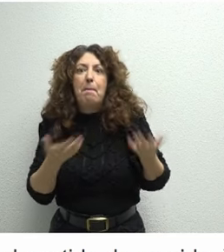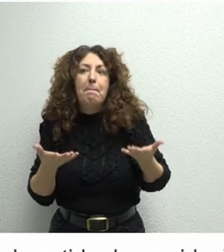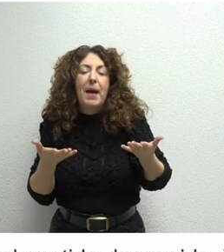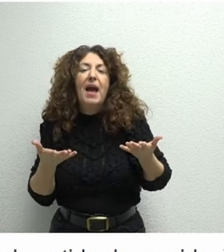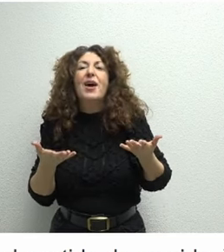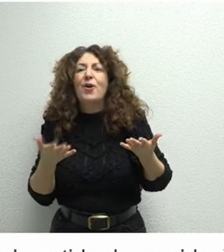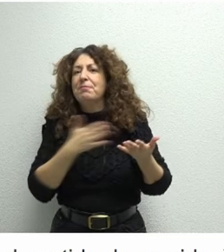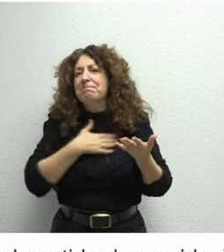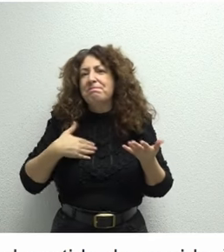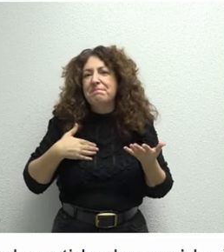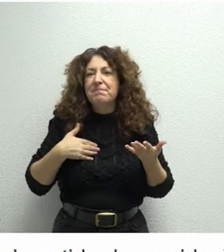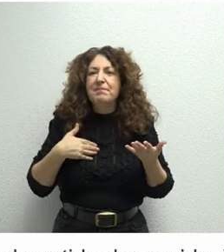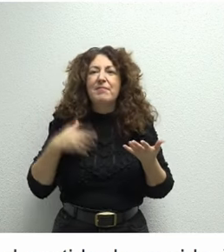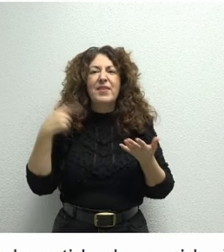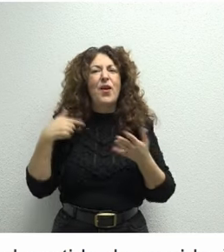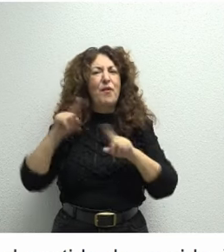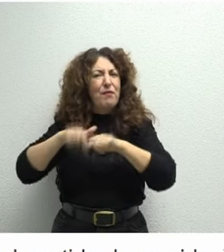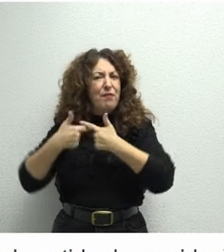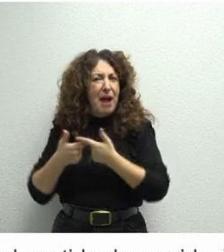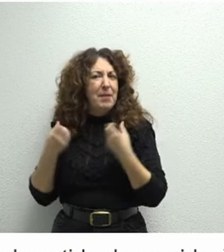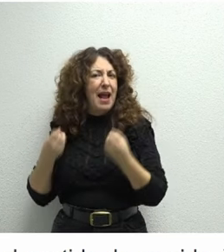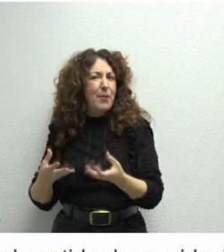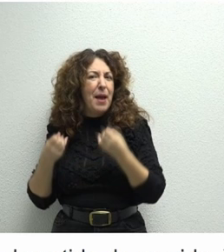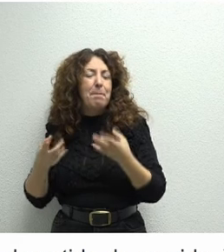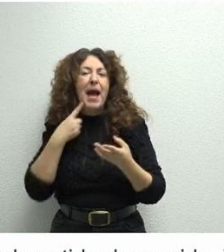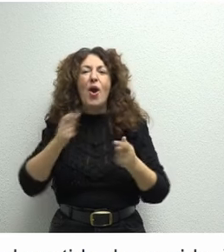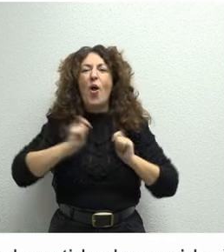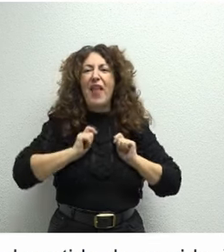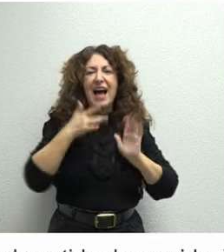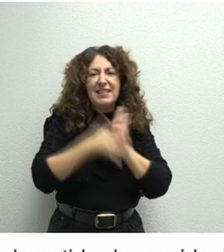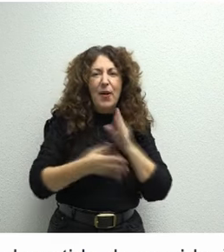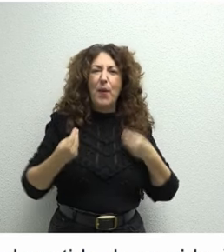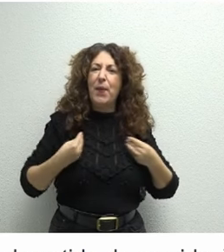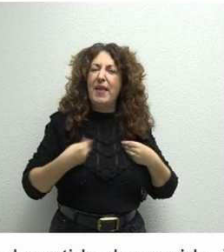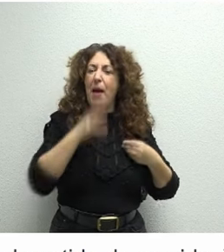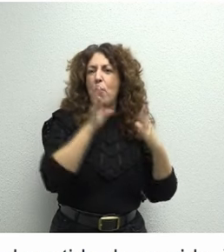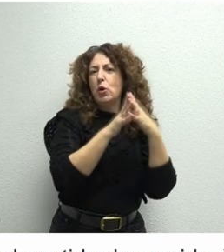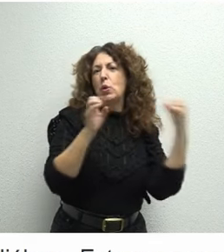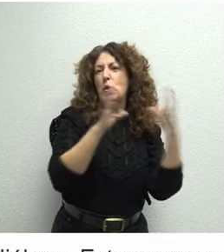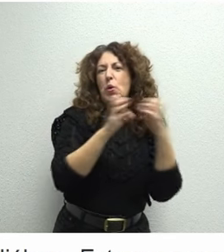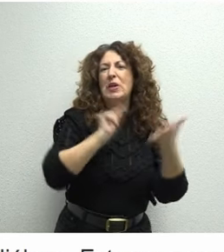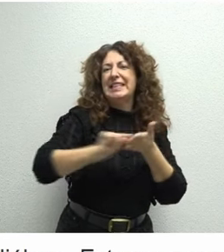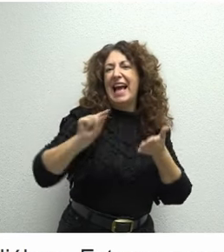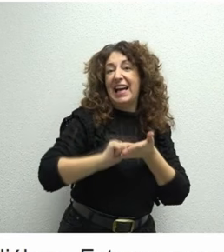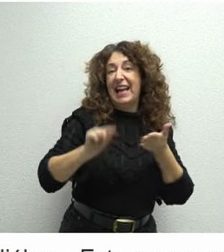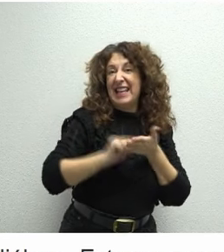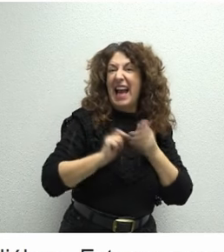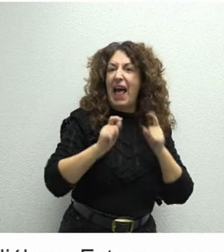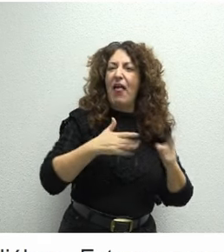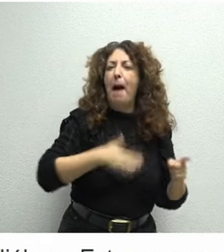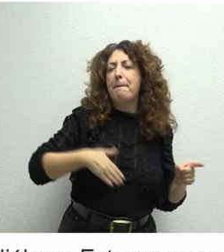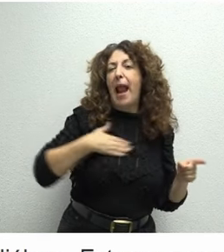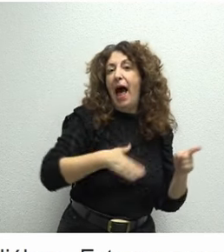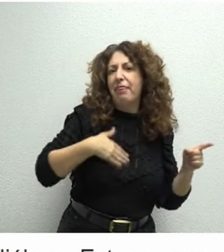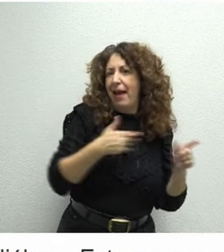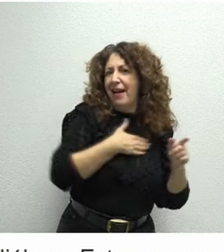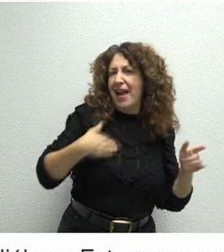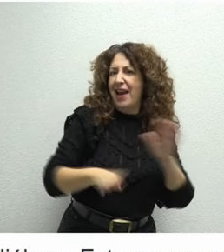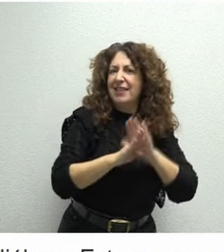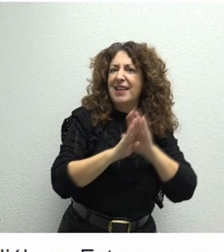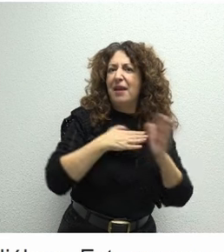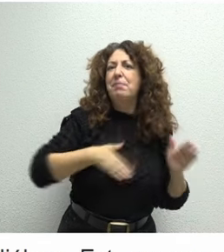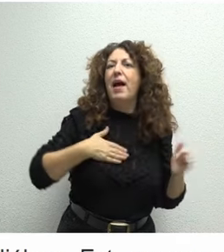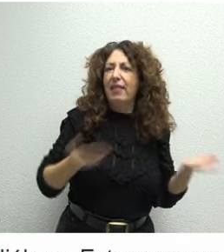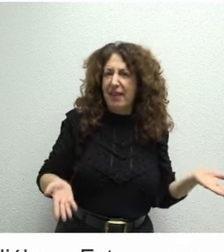tenía una familia bien estructurada pero eh esta gota se la estamos teniendo en cuenta de los pacientes esta gota de placer eh Qué estamos haciendo